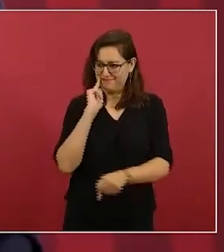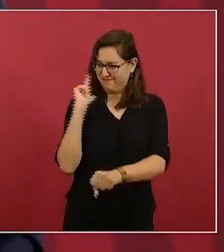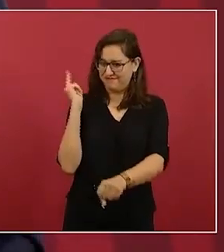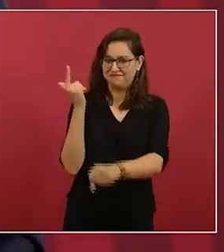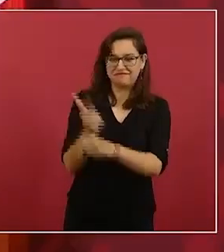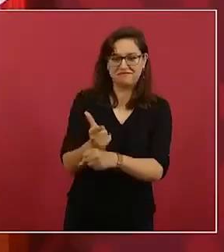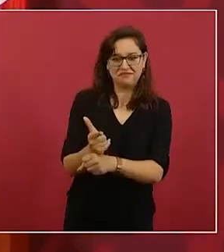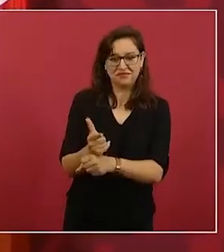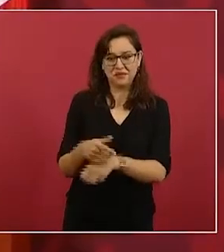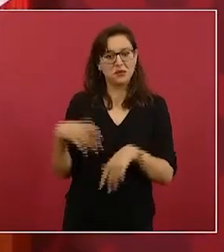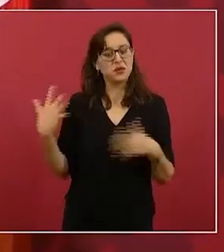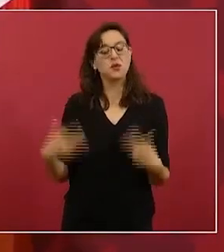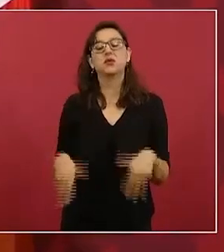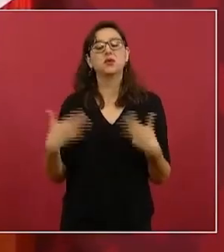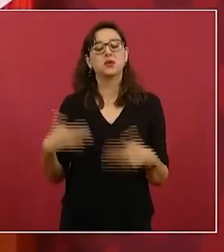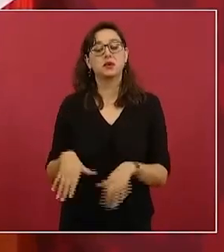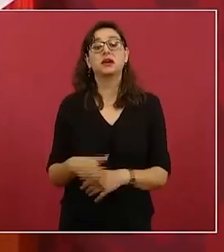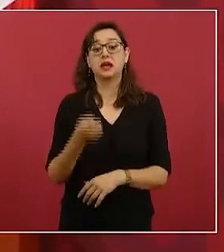de la vida pública.